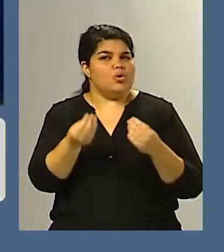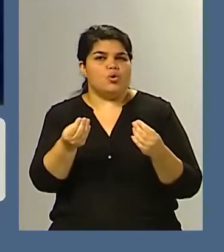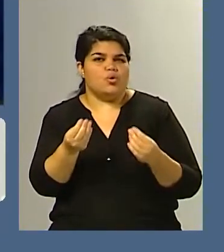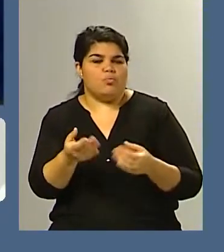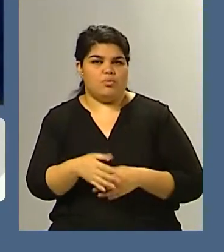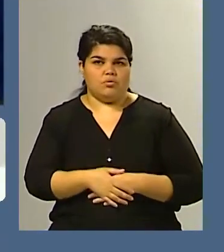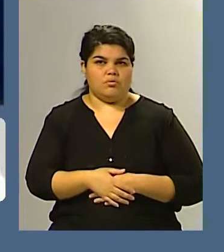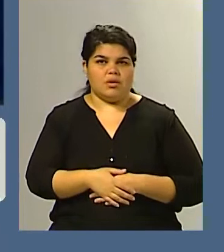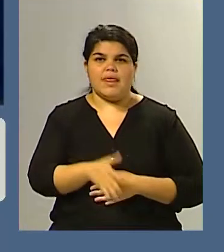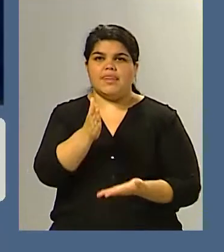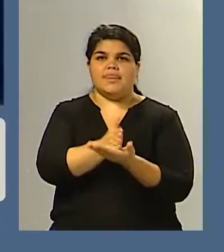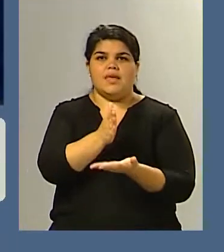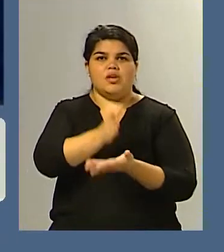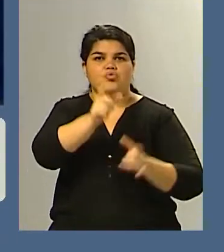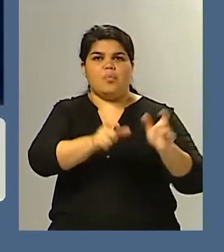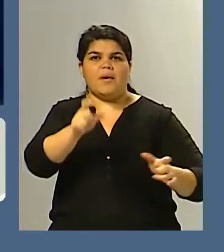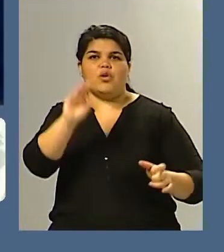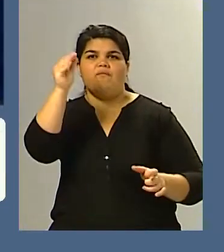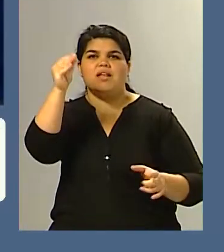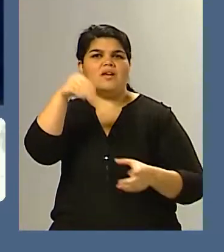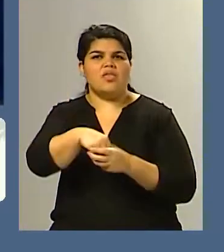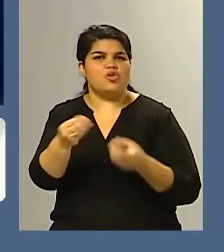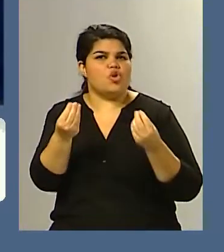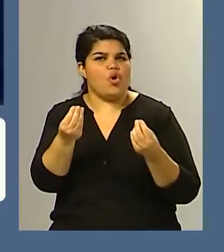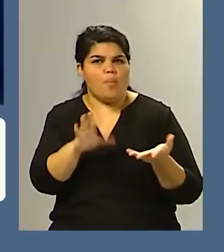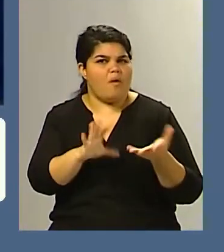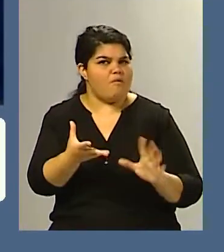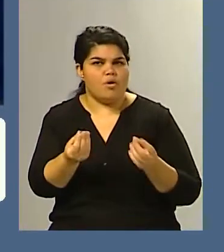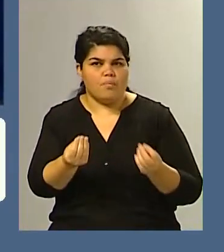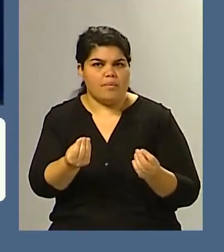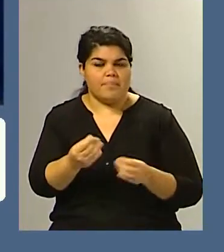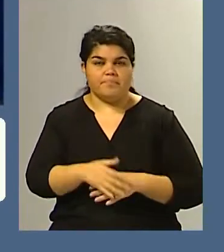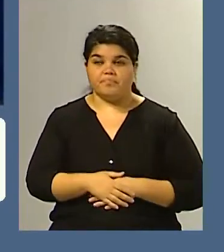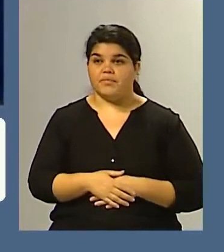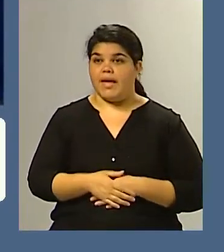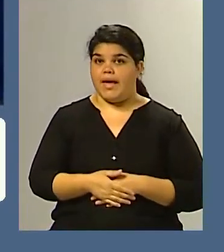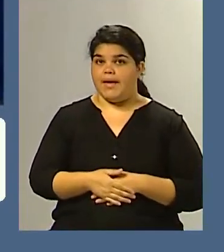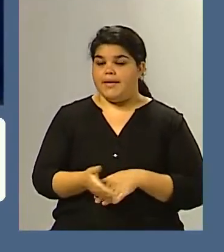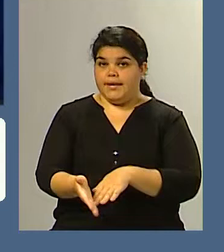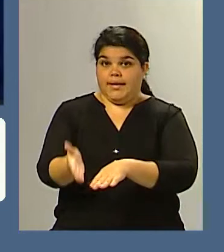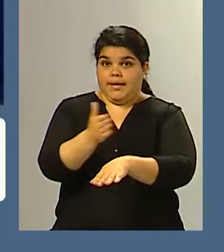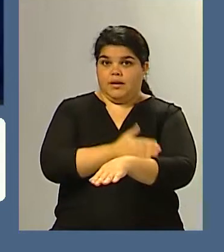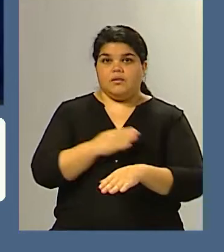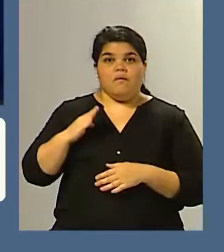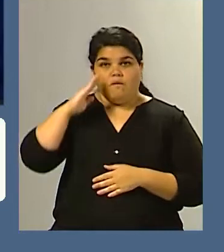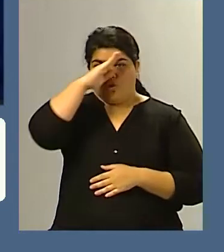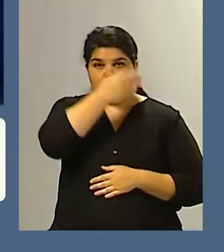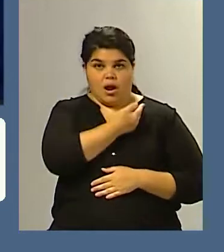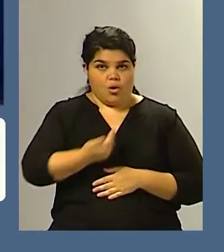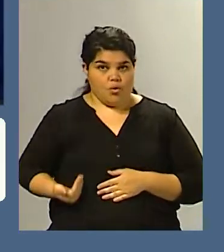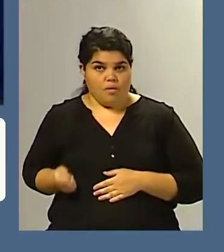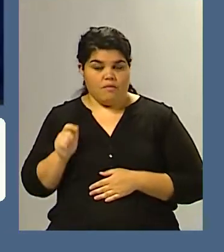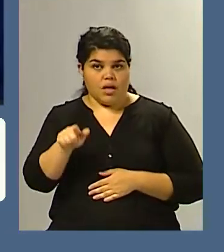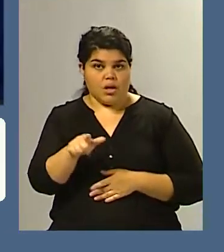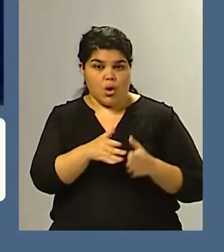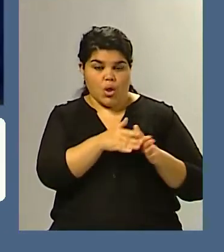en relación con los derechos humanos? Bueno, la verdad es que durante el gobierno Bolsonaro, el